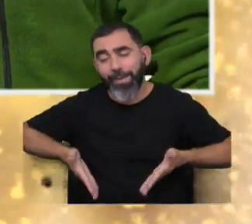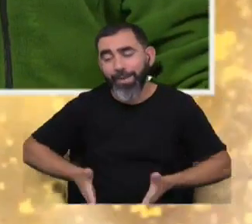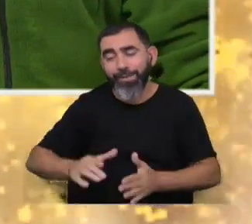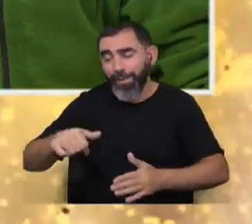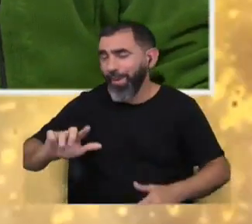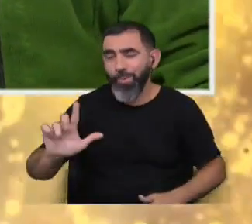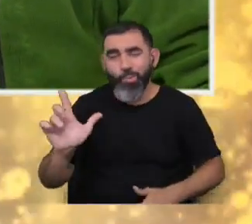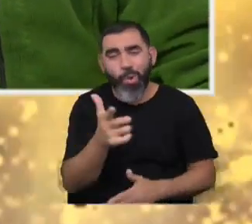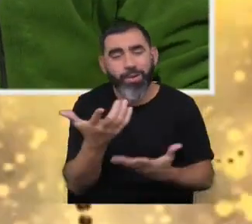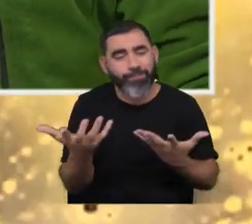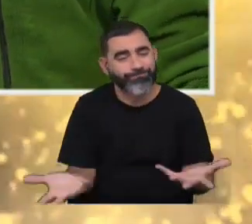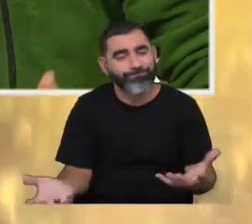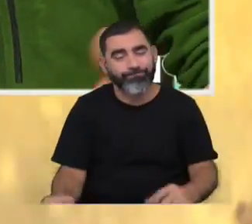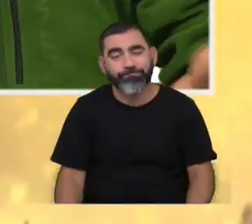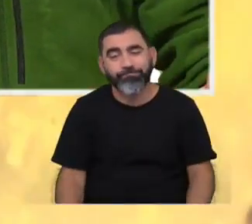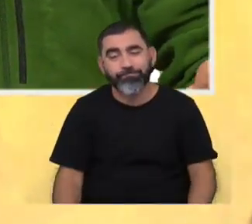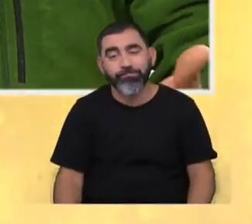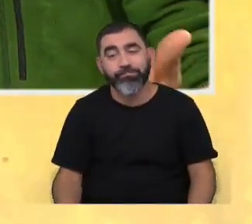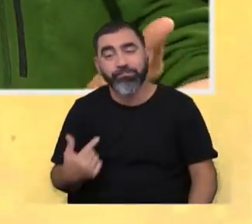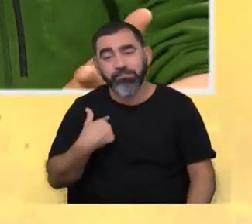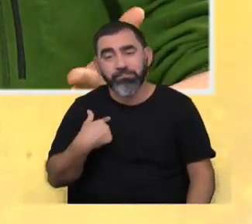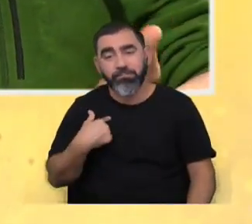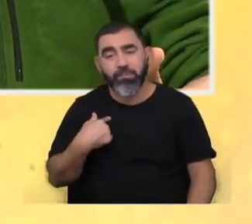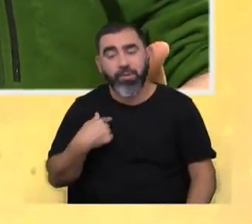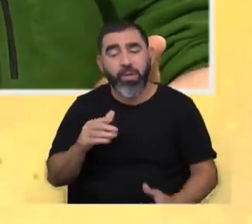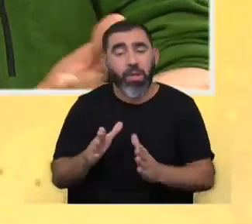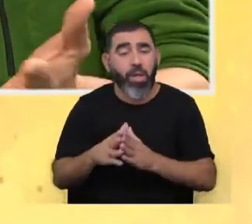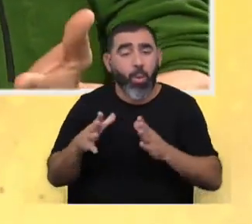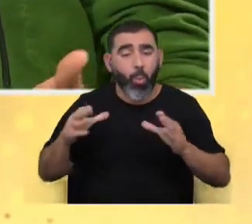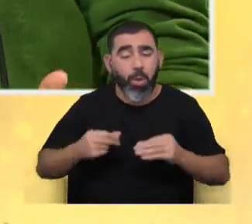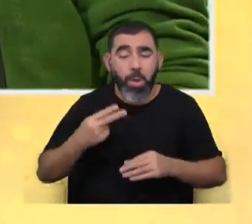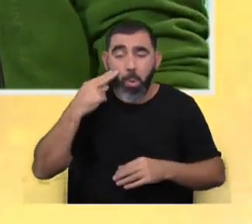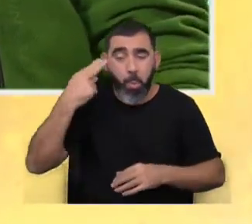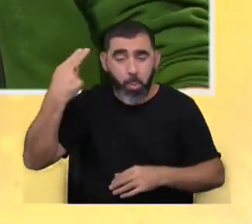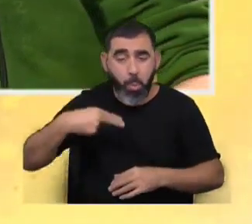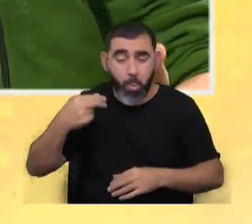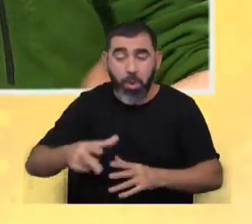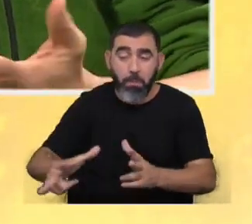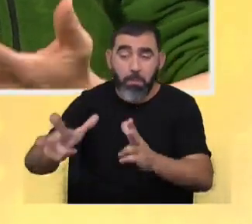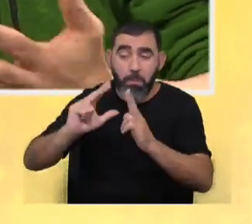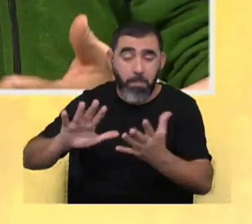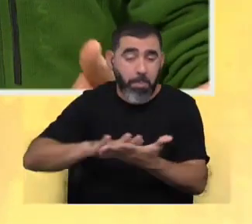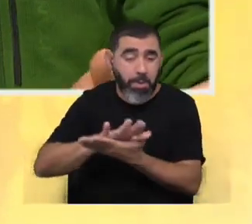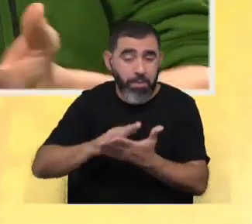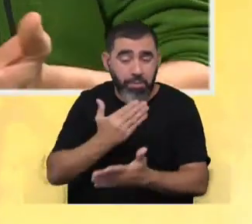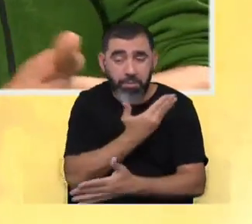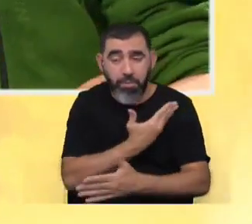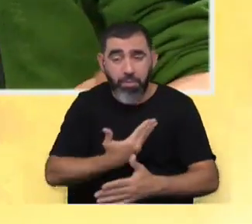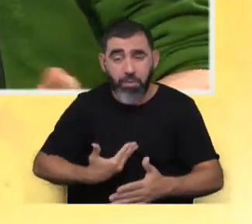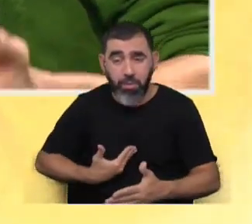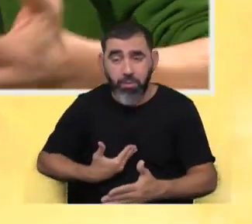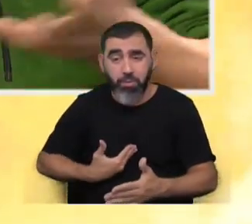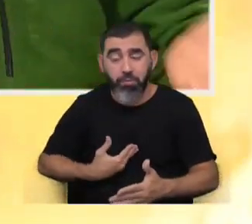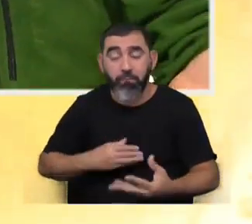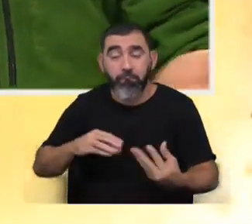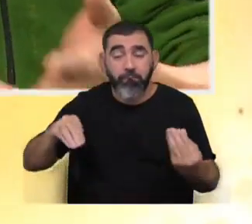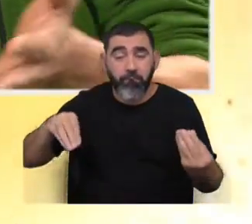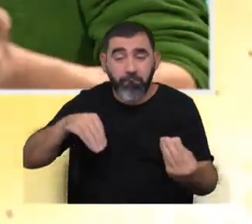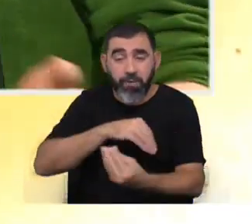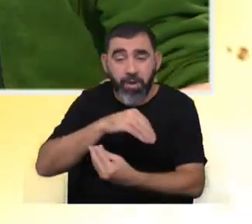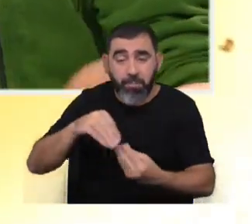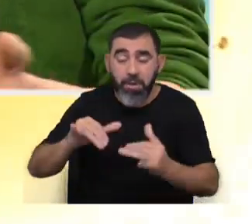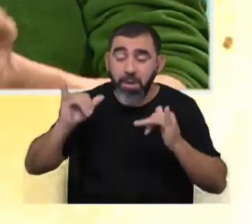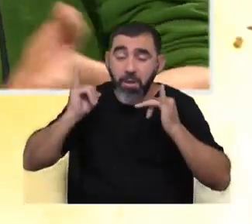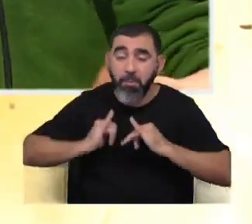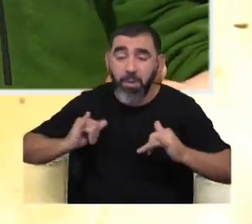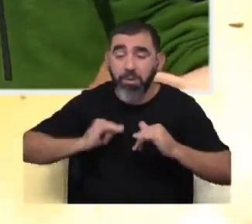Uruguay no había fósiles. Claro. Porque yo había pasado por toda la escuela y nunca la maestra me había hablado de ningún fósil. Pasé con mi familia, pero se ve que nunca entré